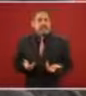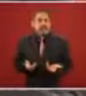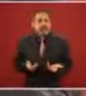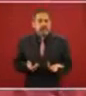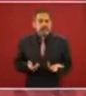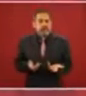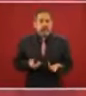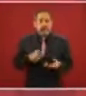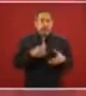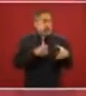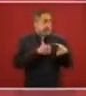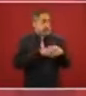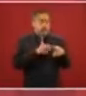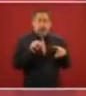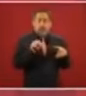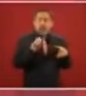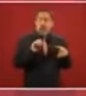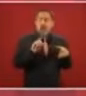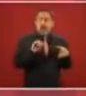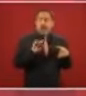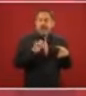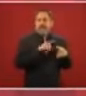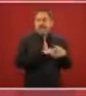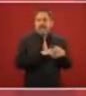el neoliberalismo una crisis,